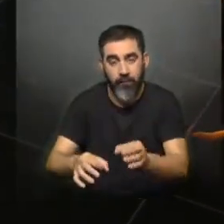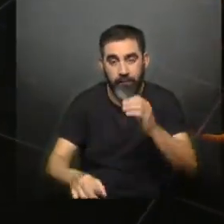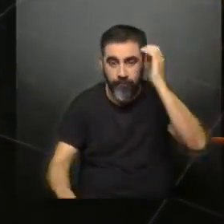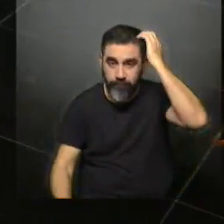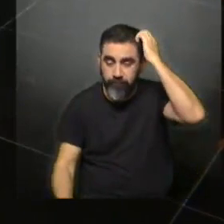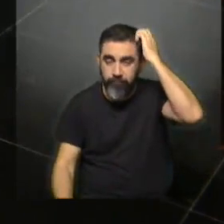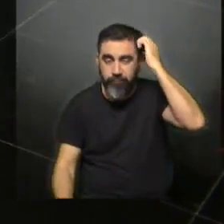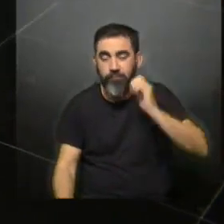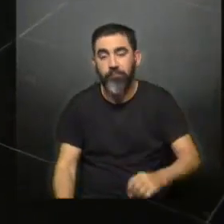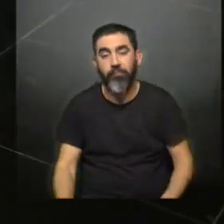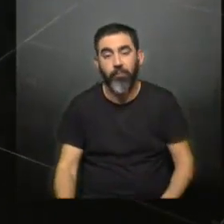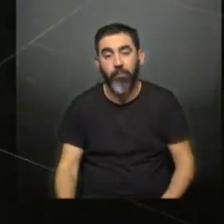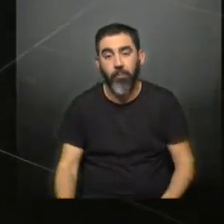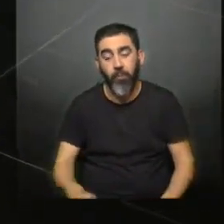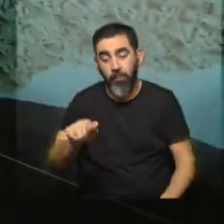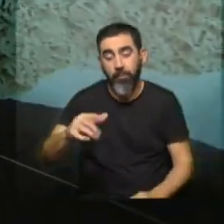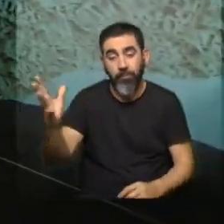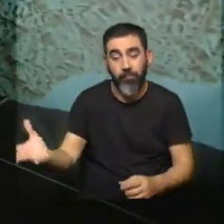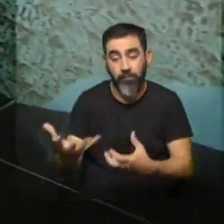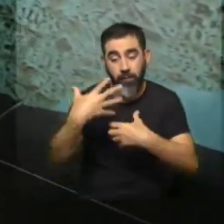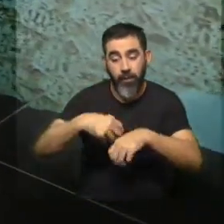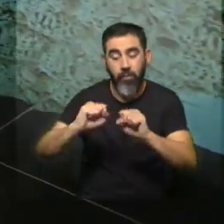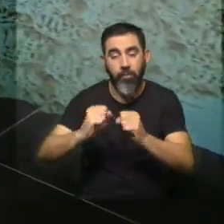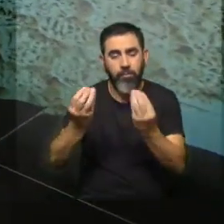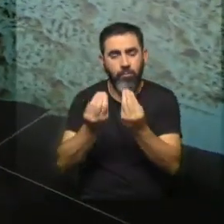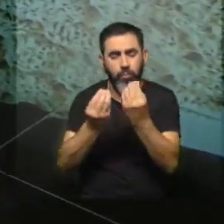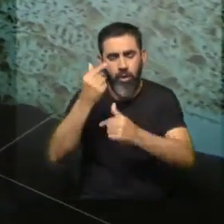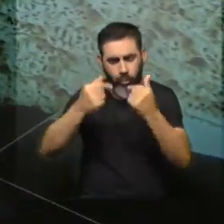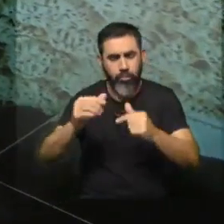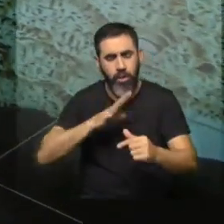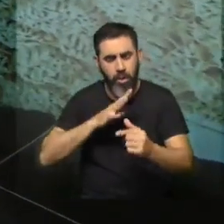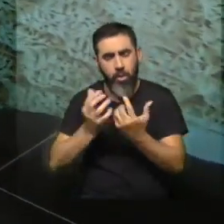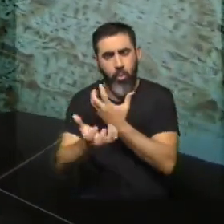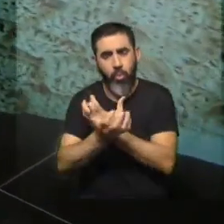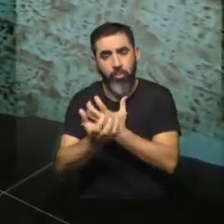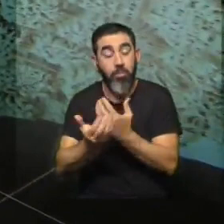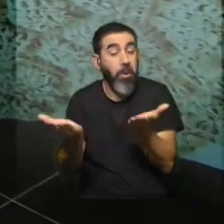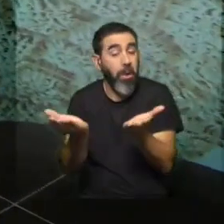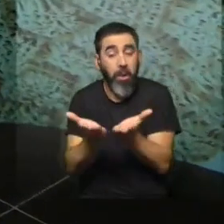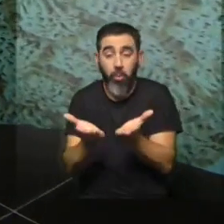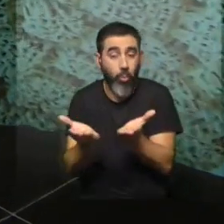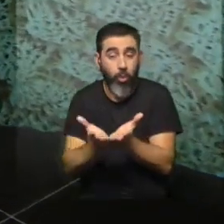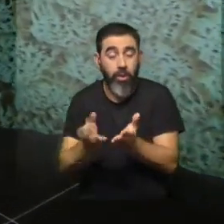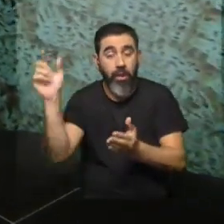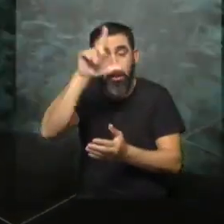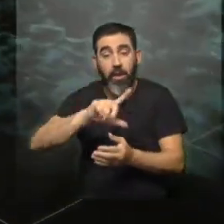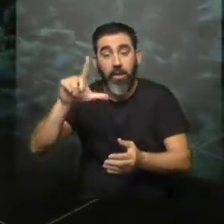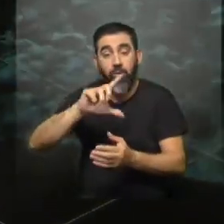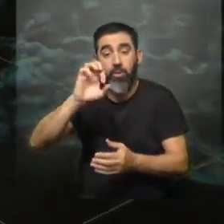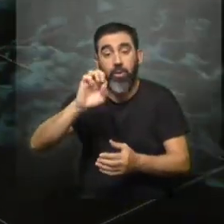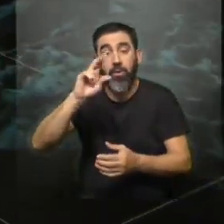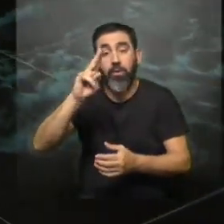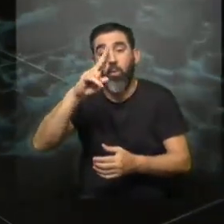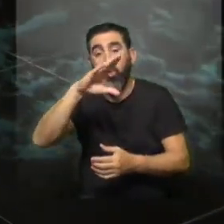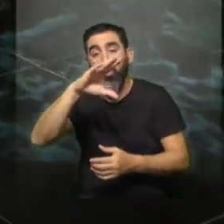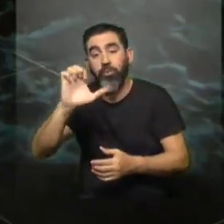fue protagonizada esa colecta de cientos de ejemplares que todavía están en la colección por estudiantes del Liceo del Sauce,